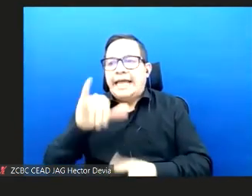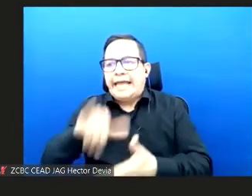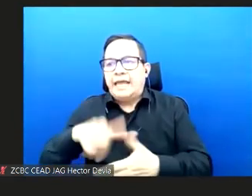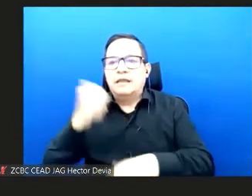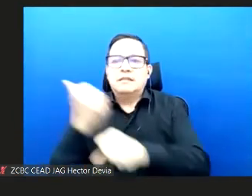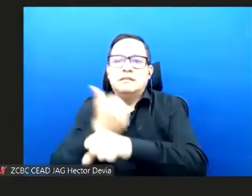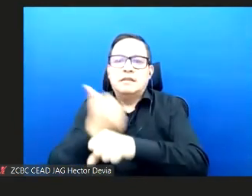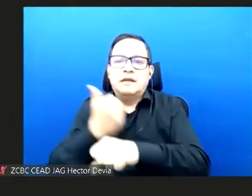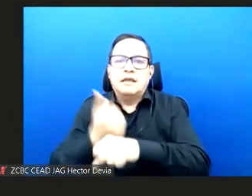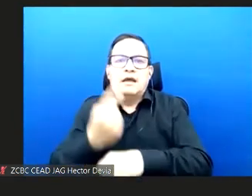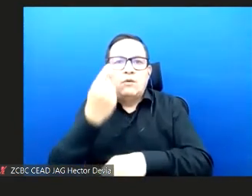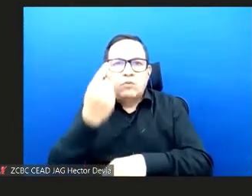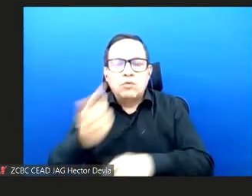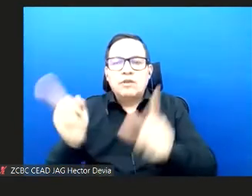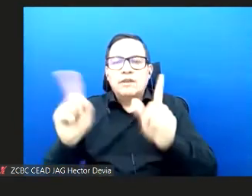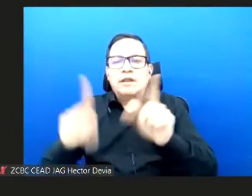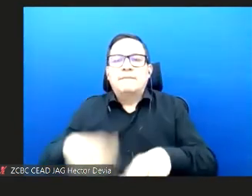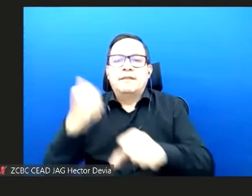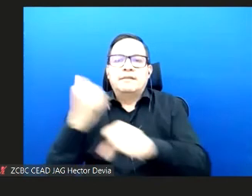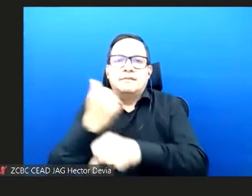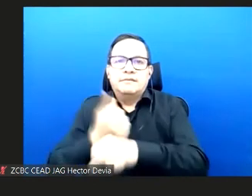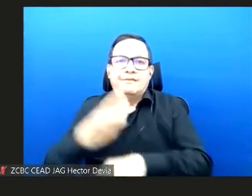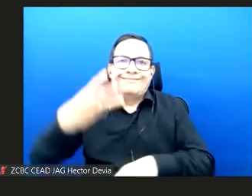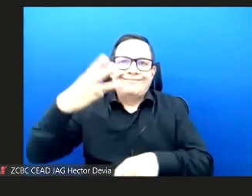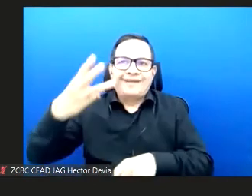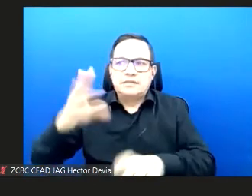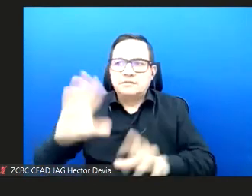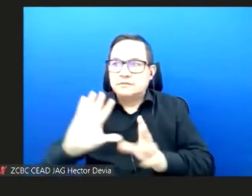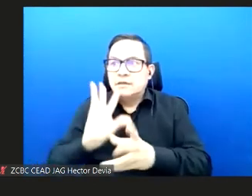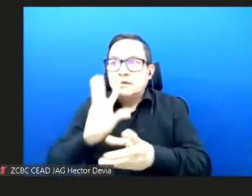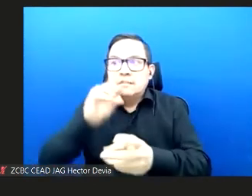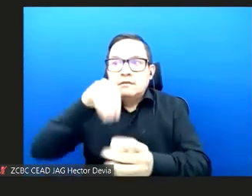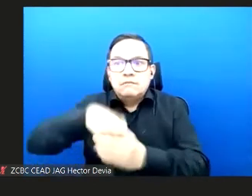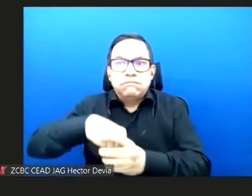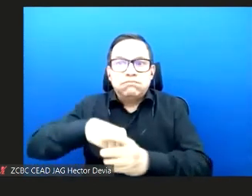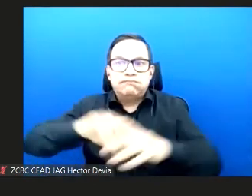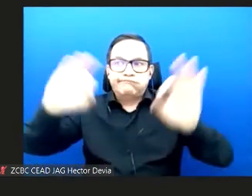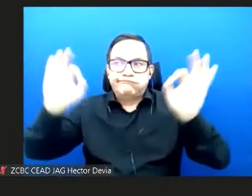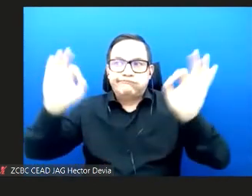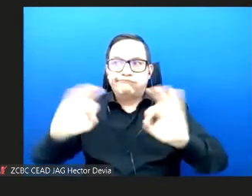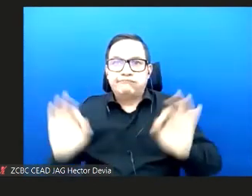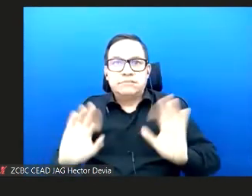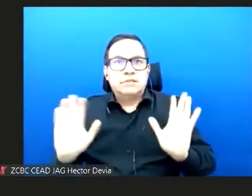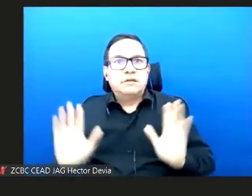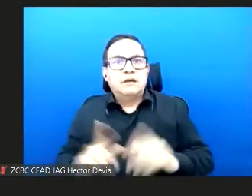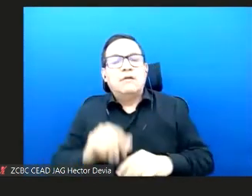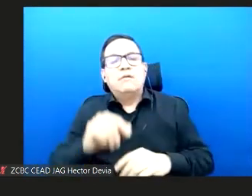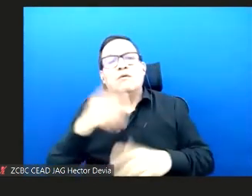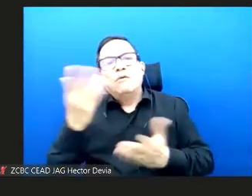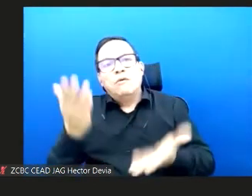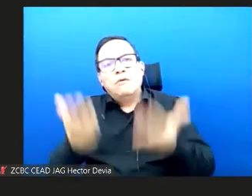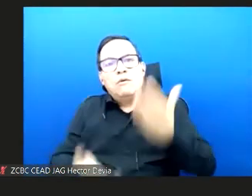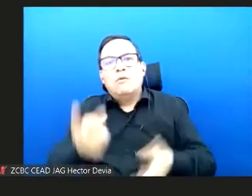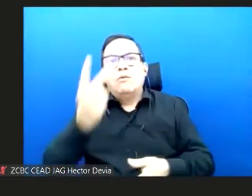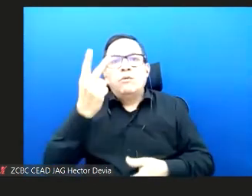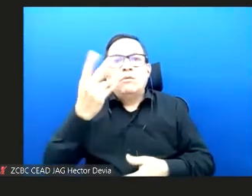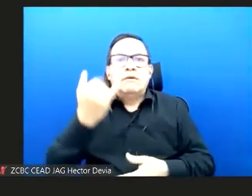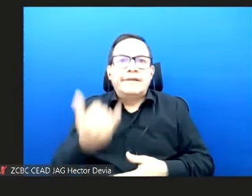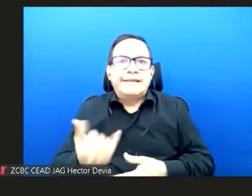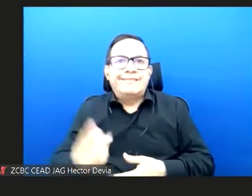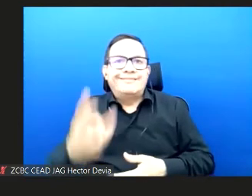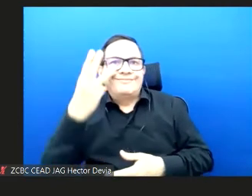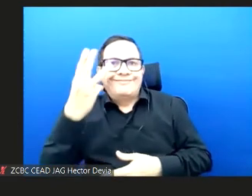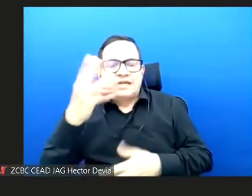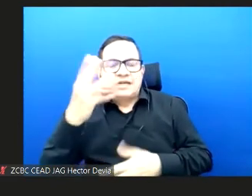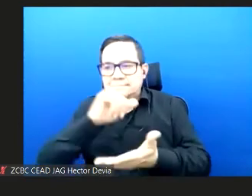la tarea 3, sin incluir los estudiantes que presentaron las tareas 1 y 3 a la vez.